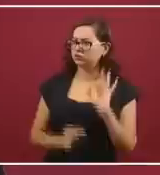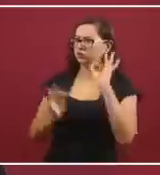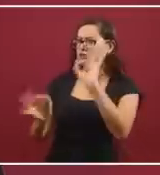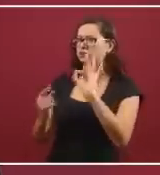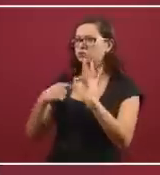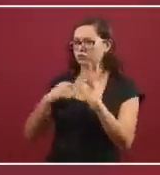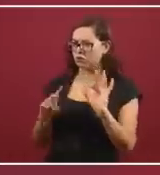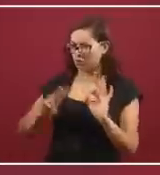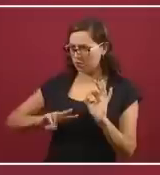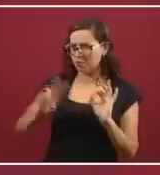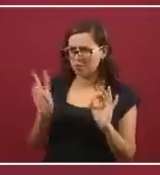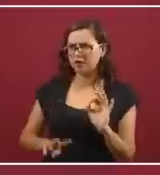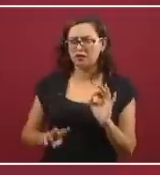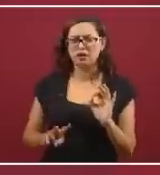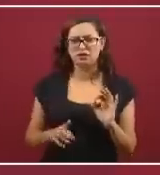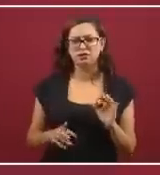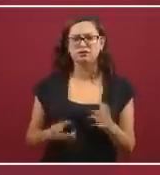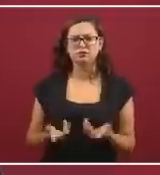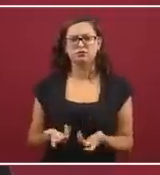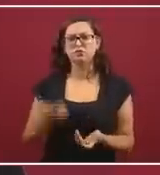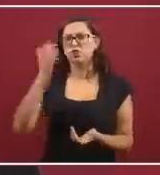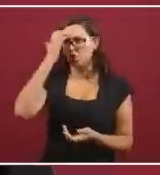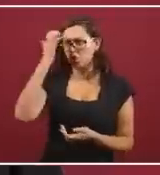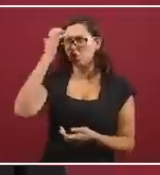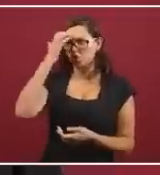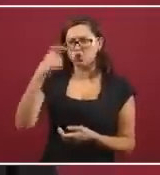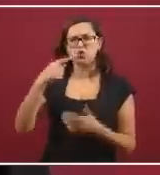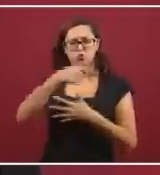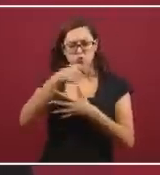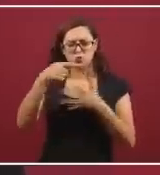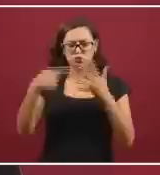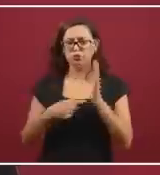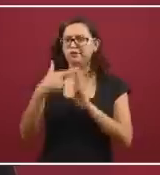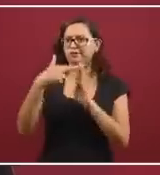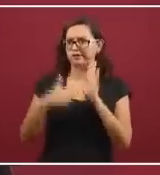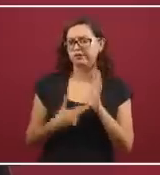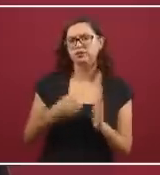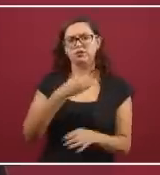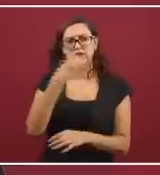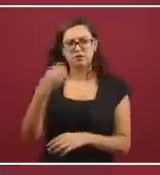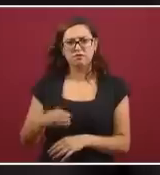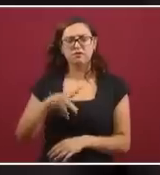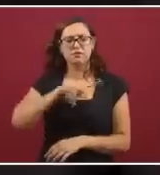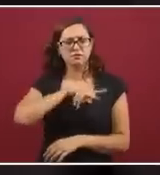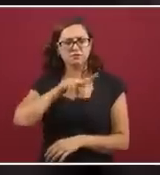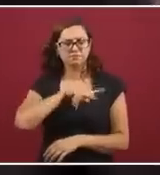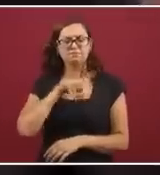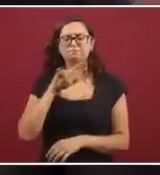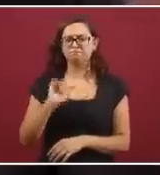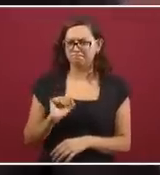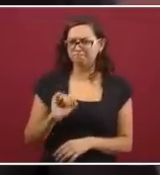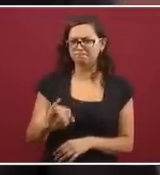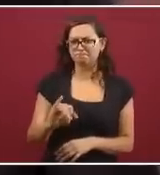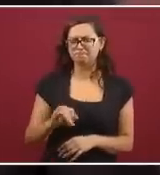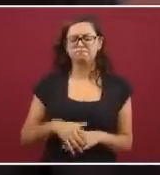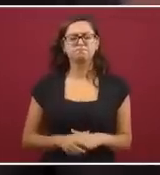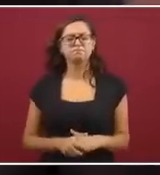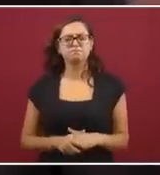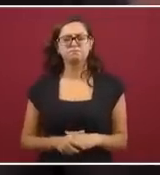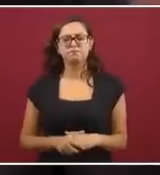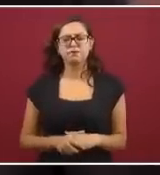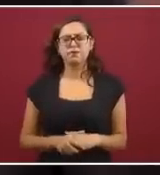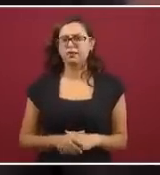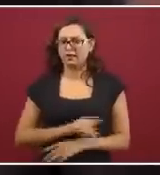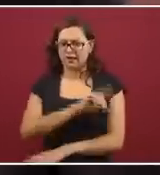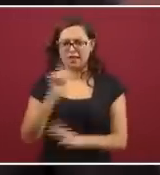exprese que conoce sus obligaciones lo que se le exige